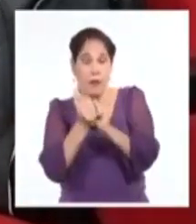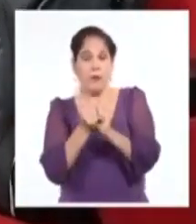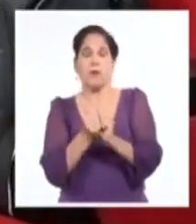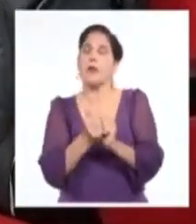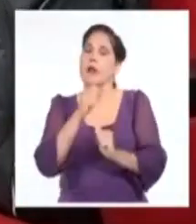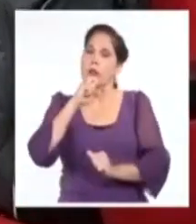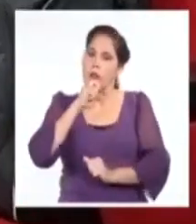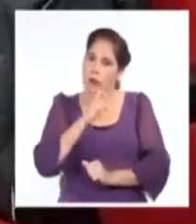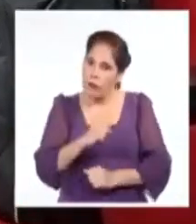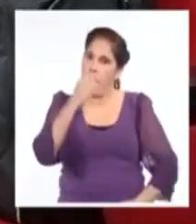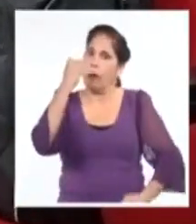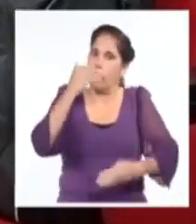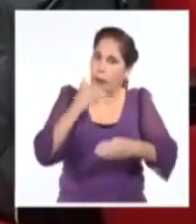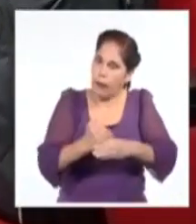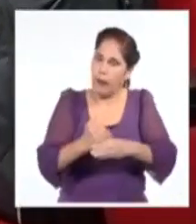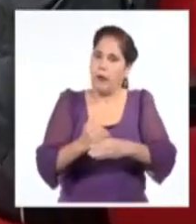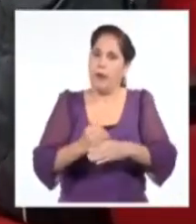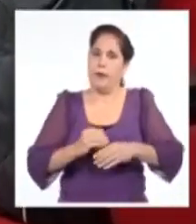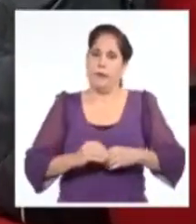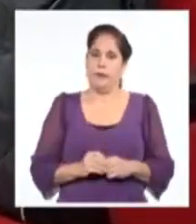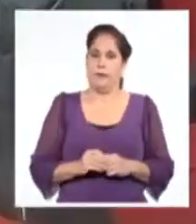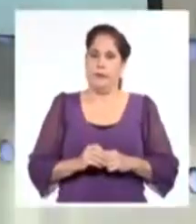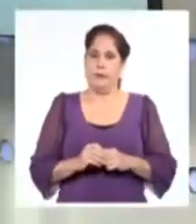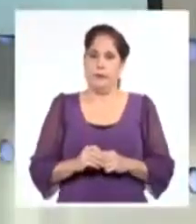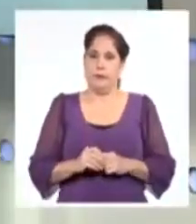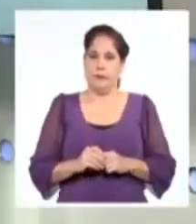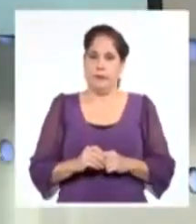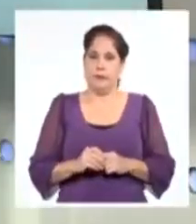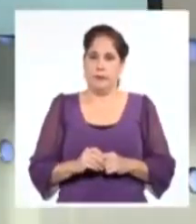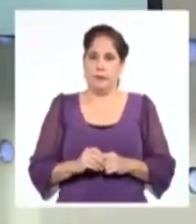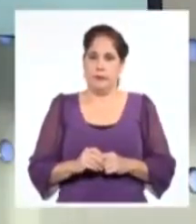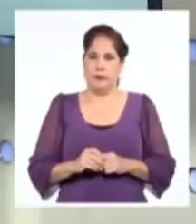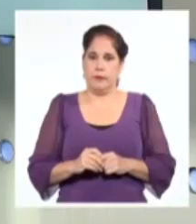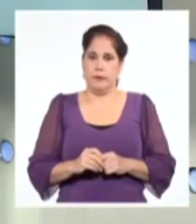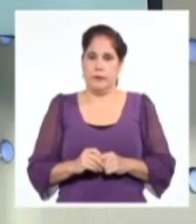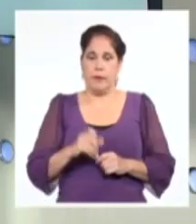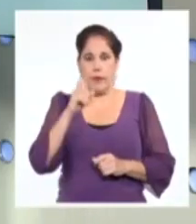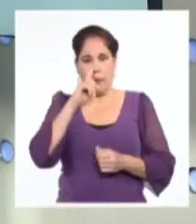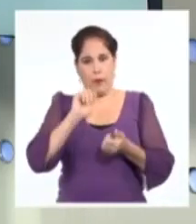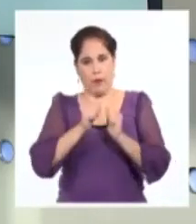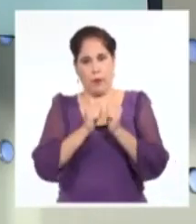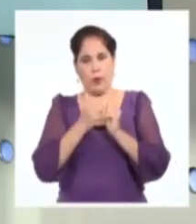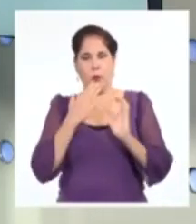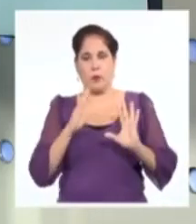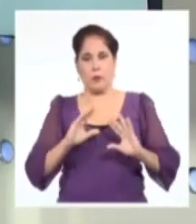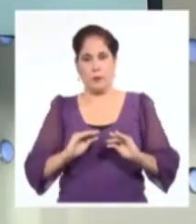de los efectos del bloqueo. Y hasta aquí el deporte. Buenas noches.